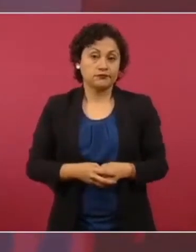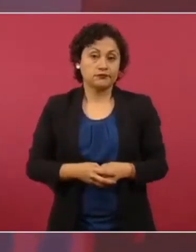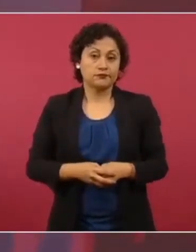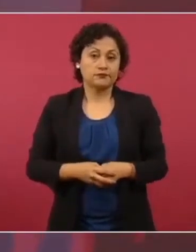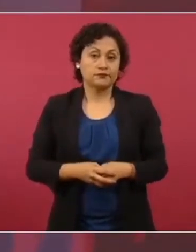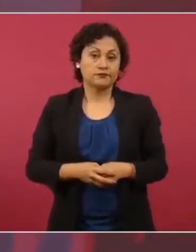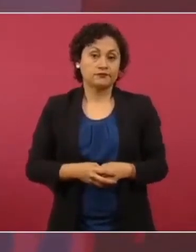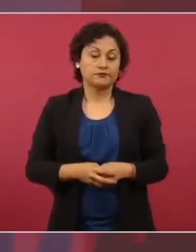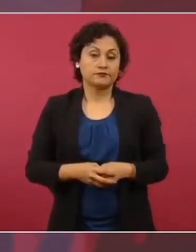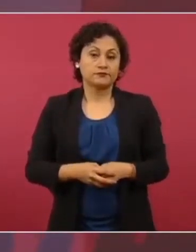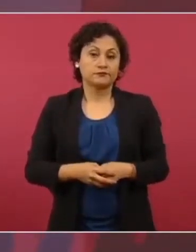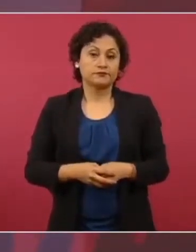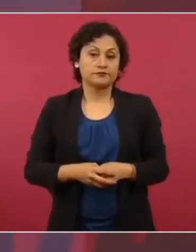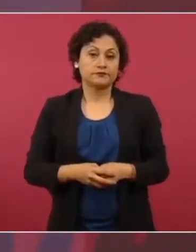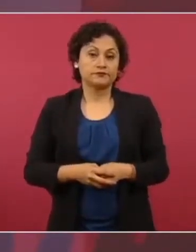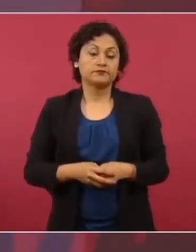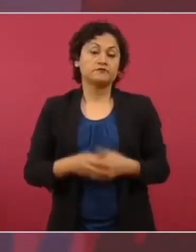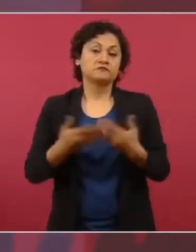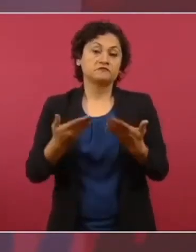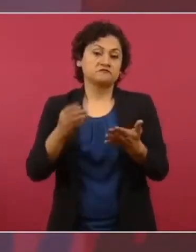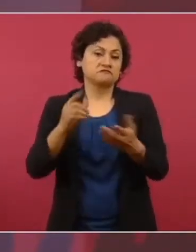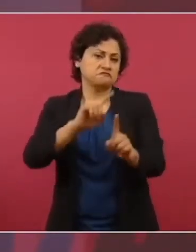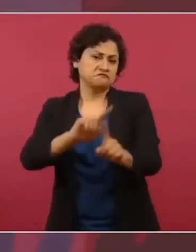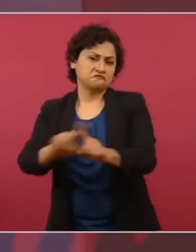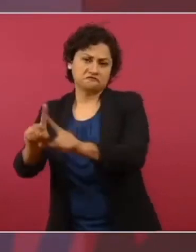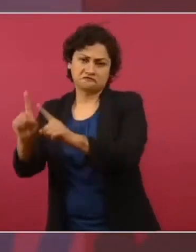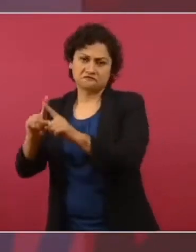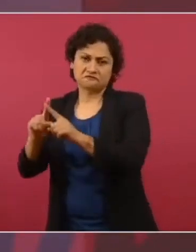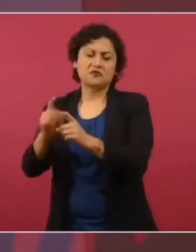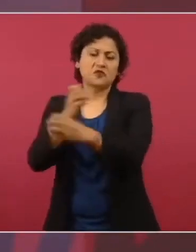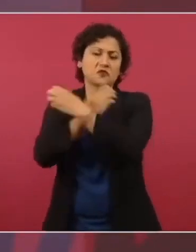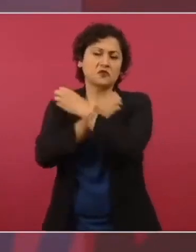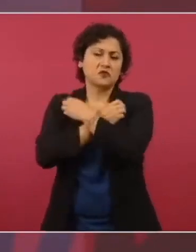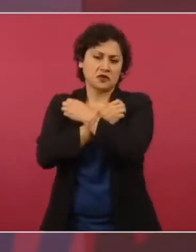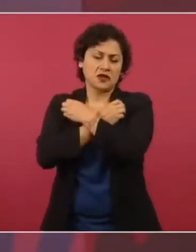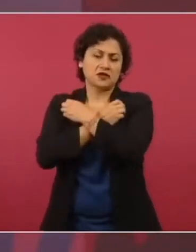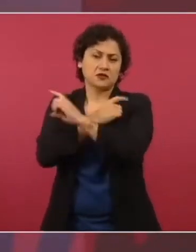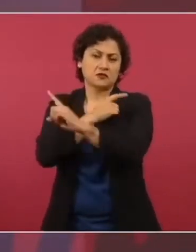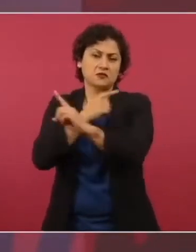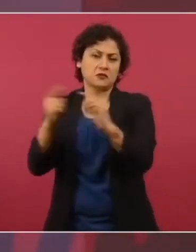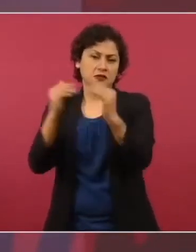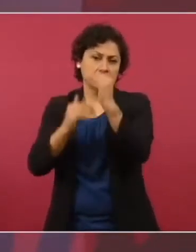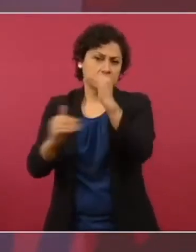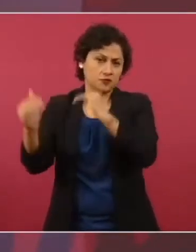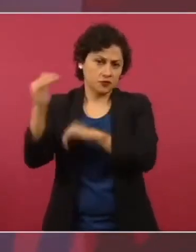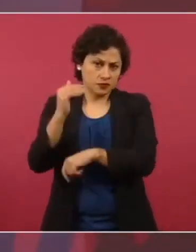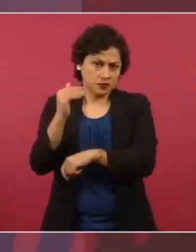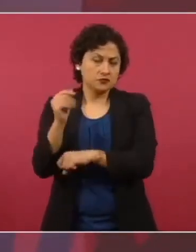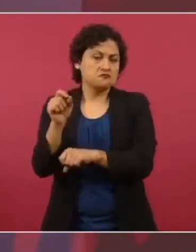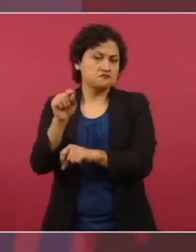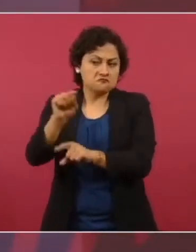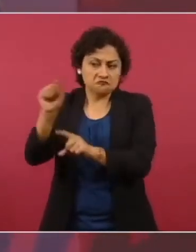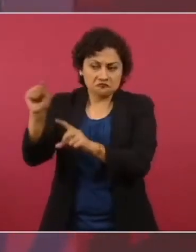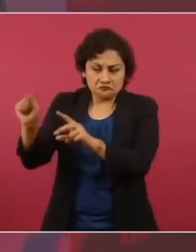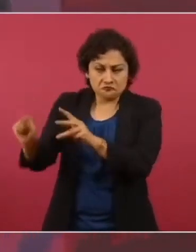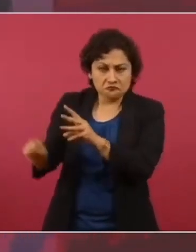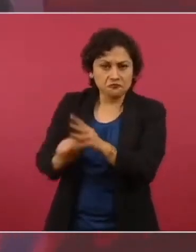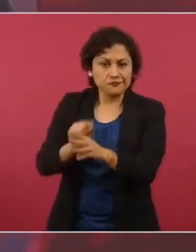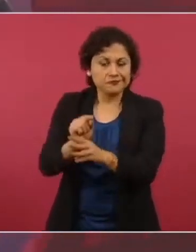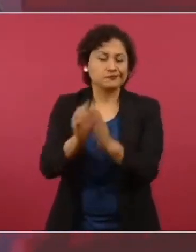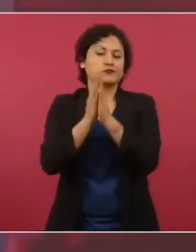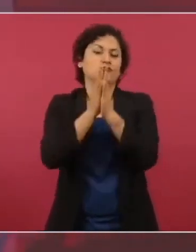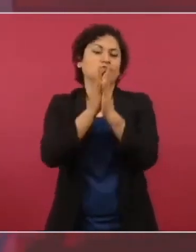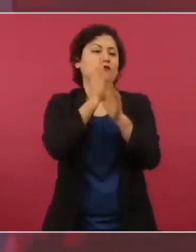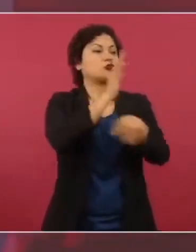las preparatorias, colegios de bachilleres, para que nos ayuden en